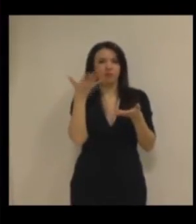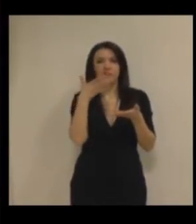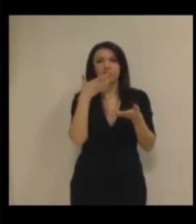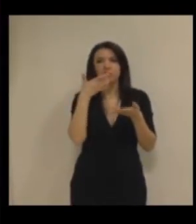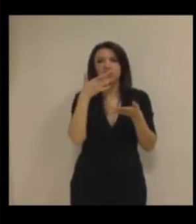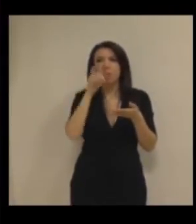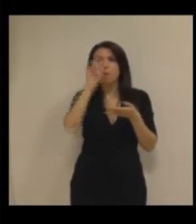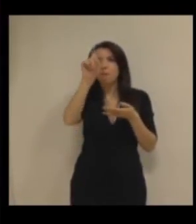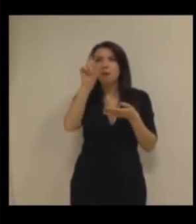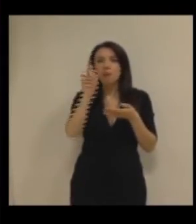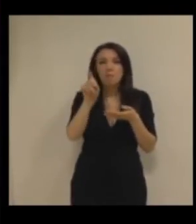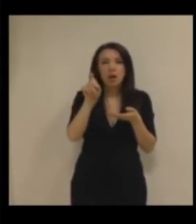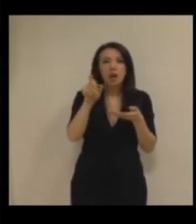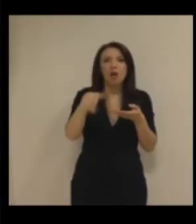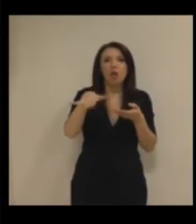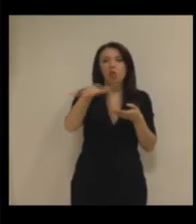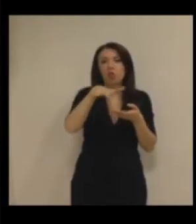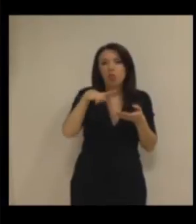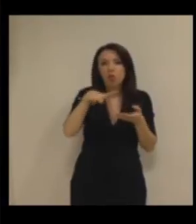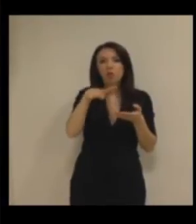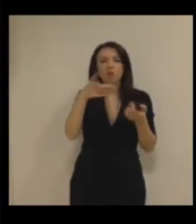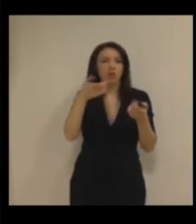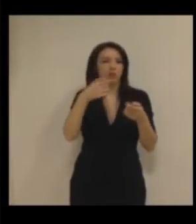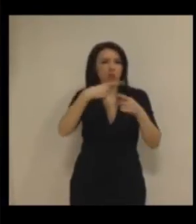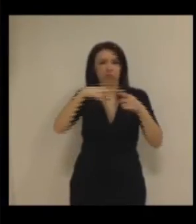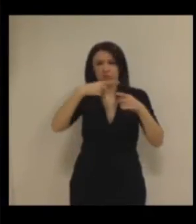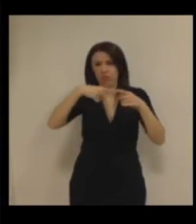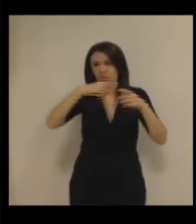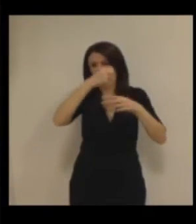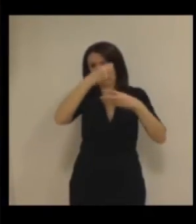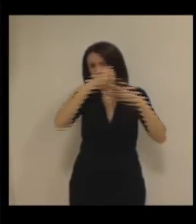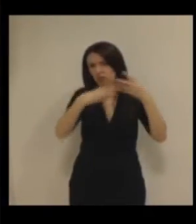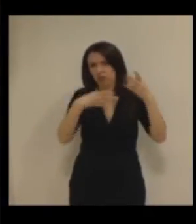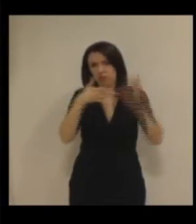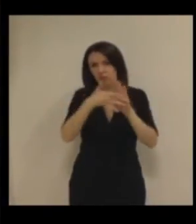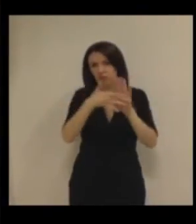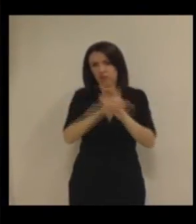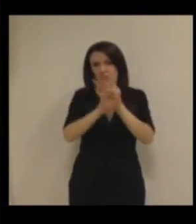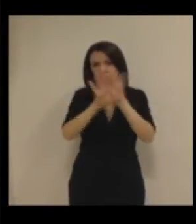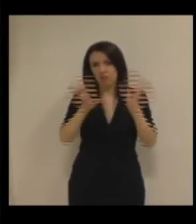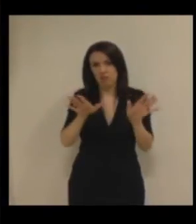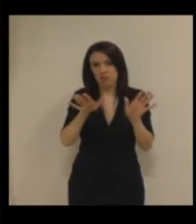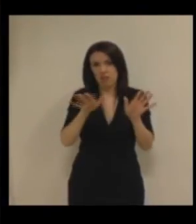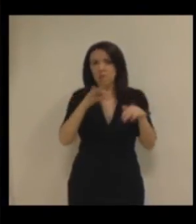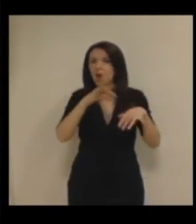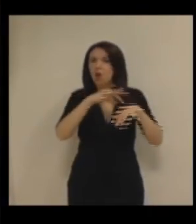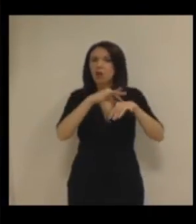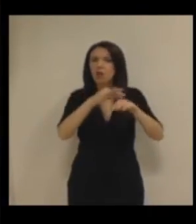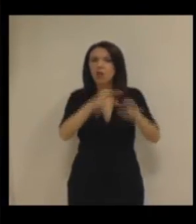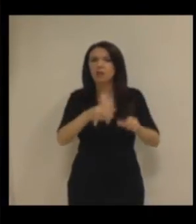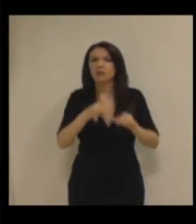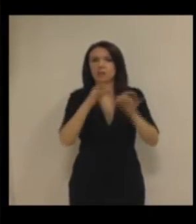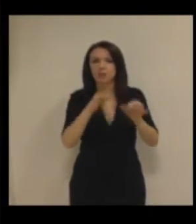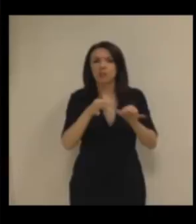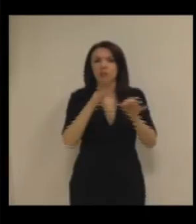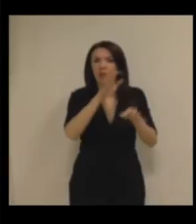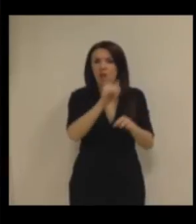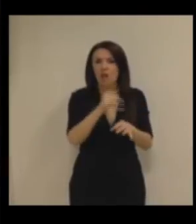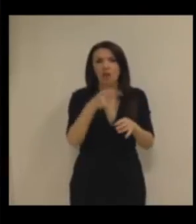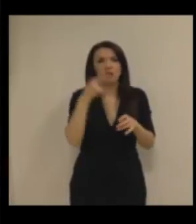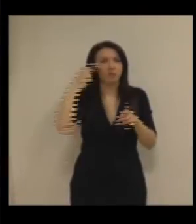los puntos que debes de linkar, pero realmente te deja, digamos, en el último momento, ¿no? Para que puedas lanzarlo